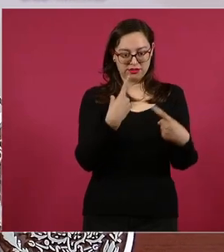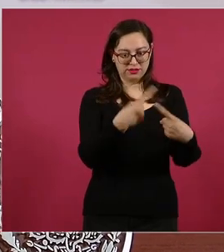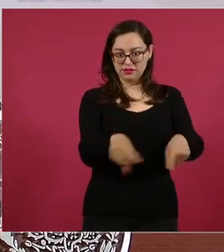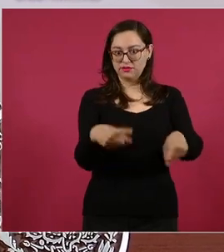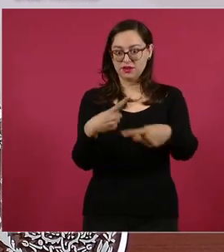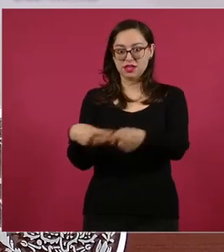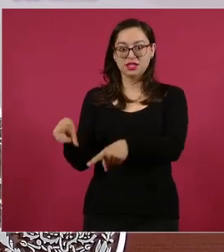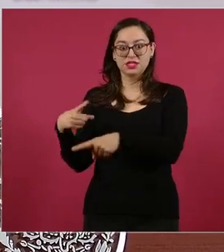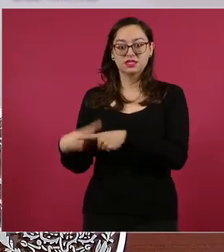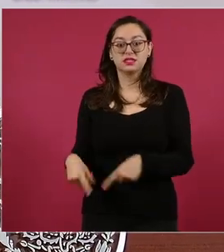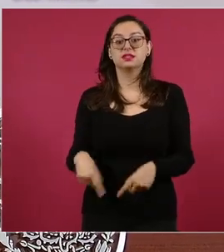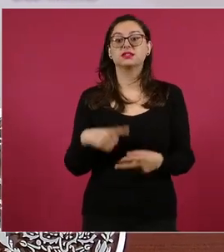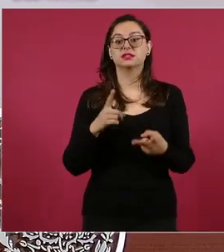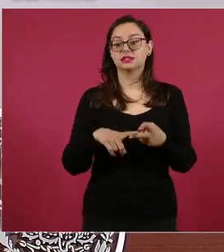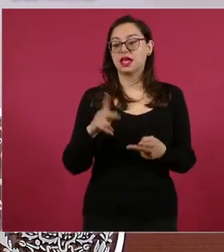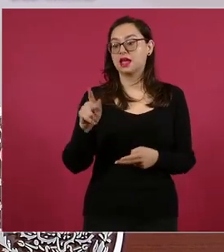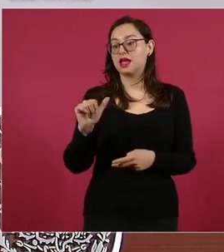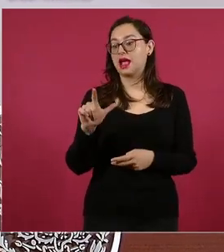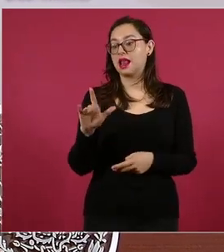y es Calakmul,